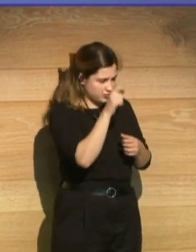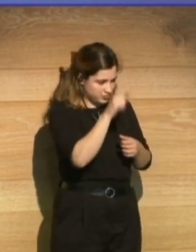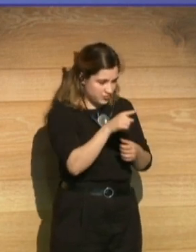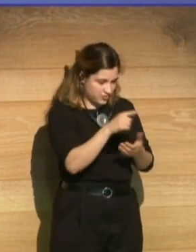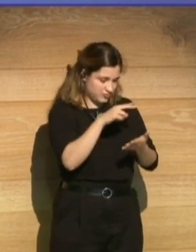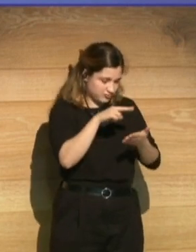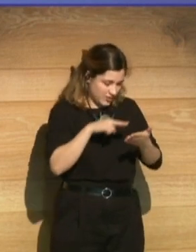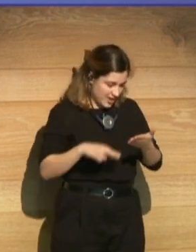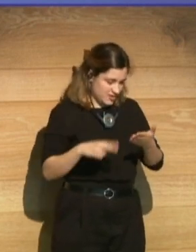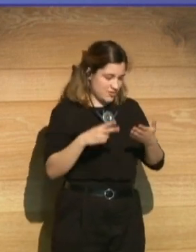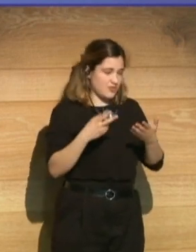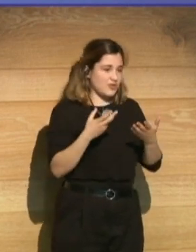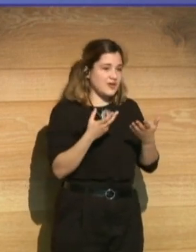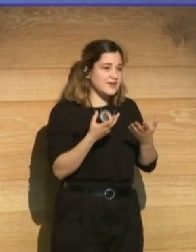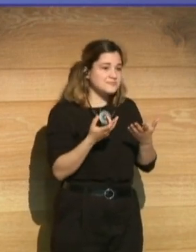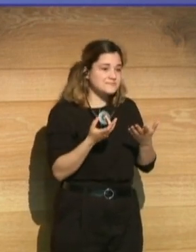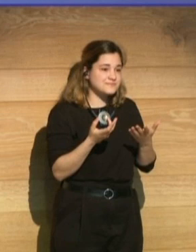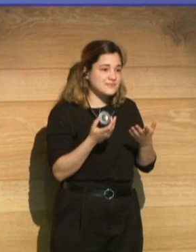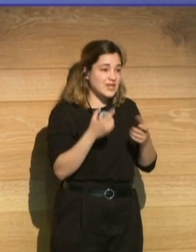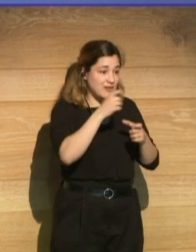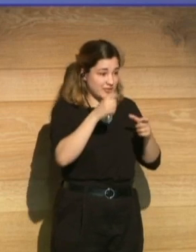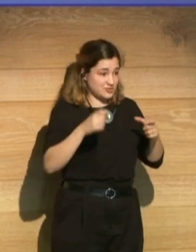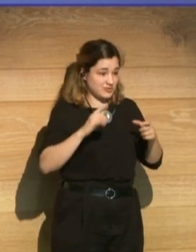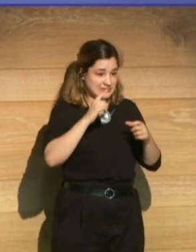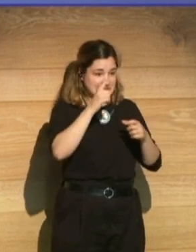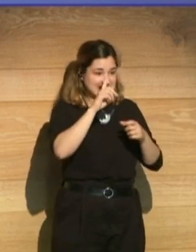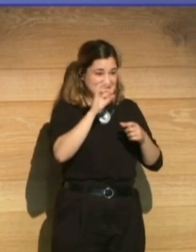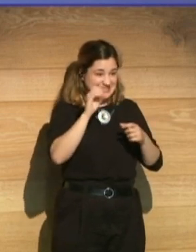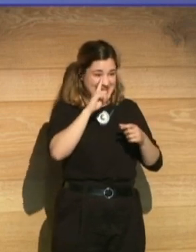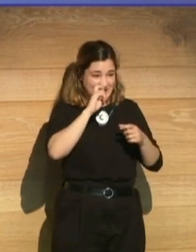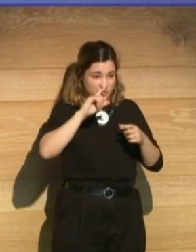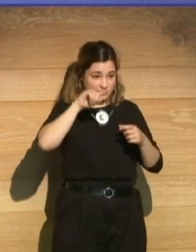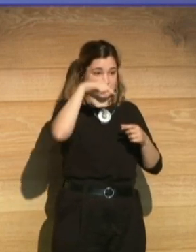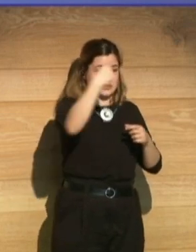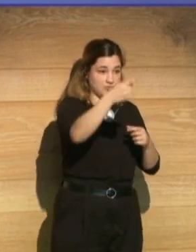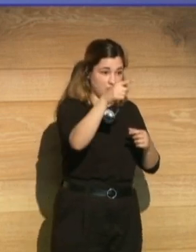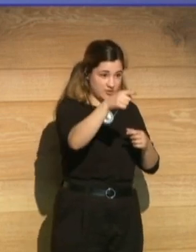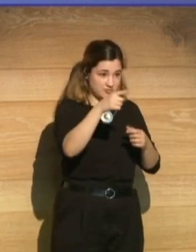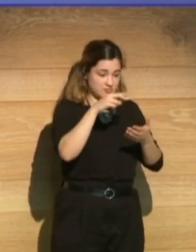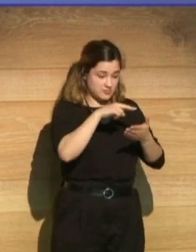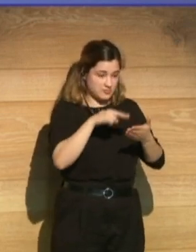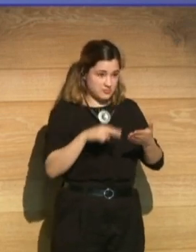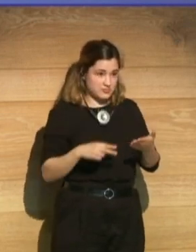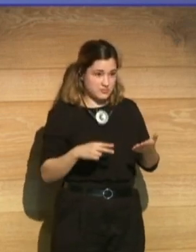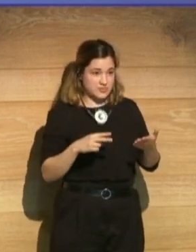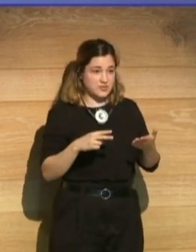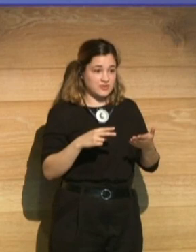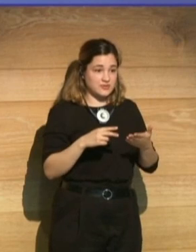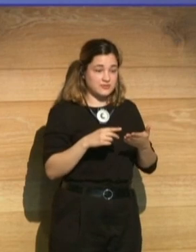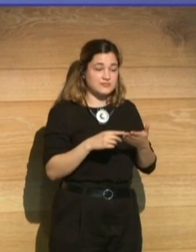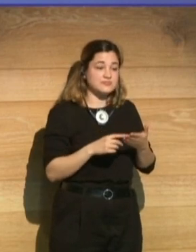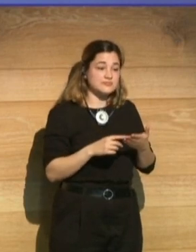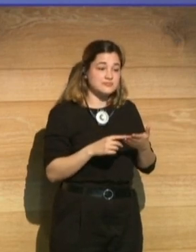secretas. El que venga dentro de 100 años tendrá que reconstruir para revivir bien el momento y haciéndolo en sus claves, no ya solo lo que se digan en memorándum